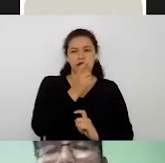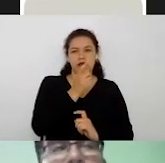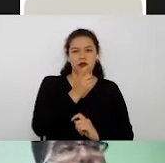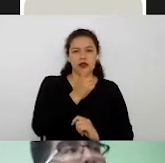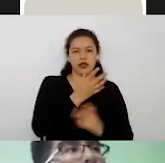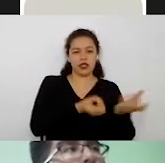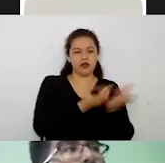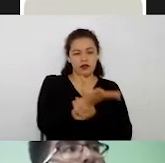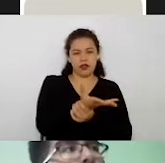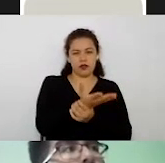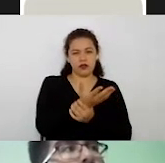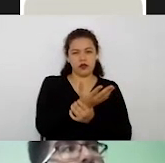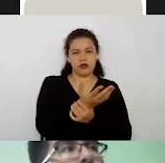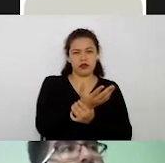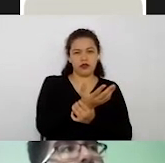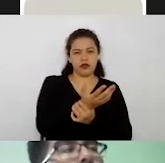evacuación